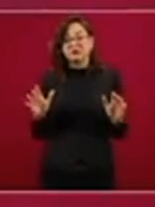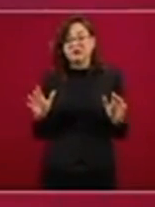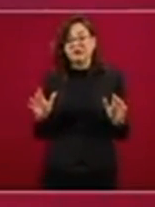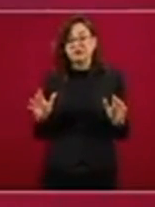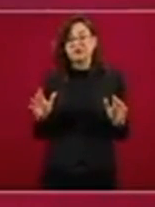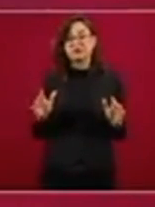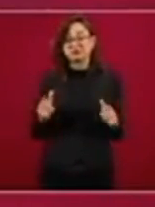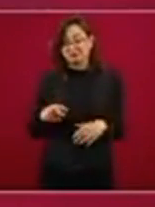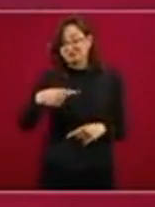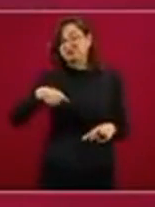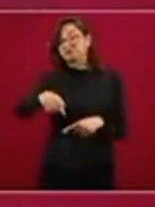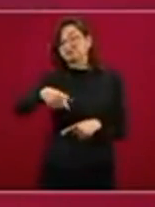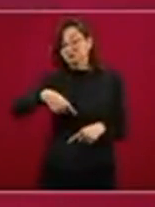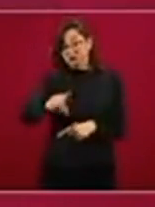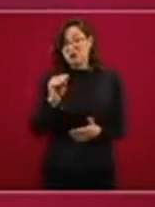se está a tiempo,